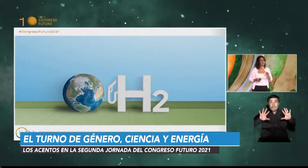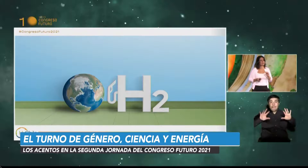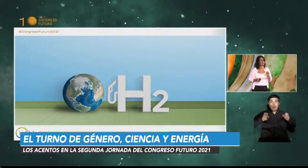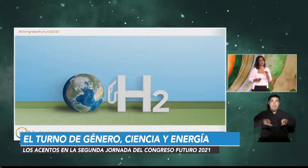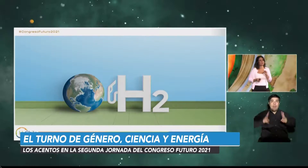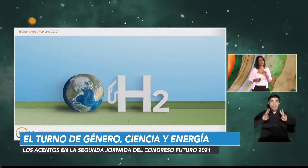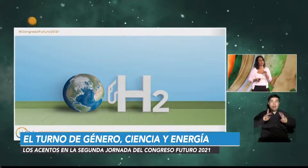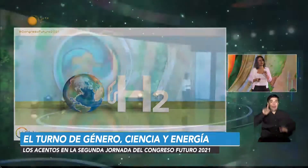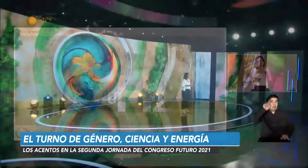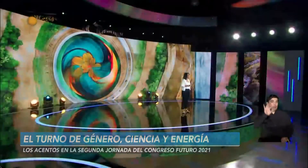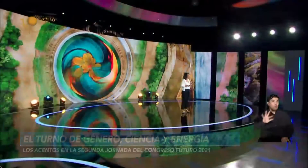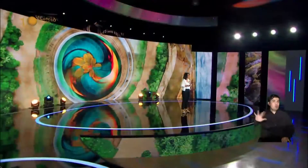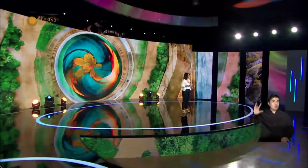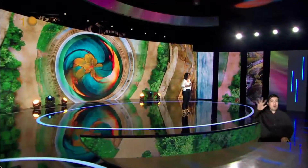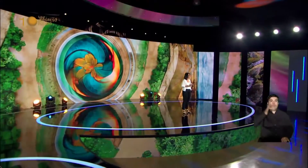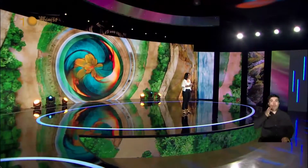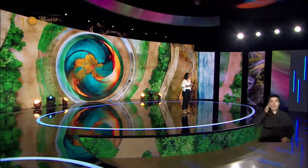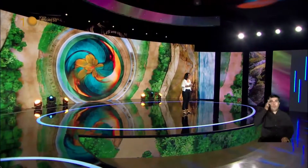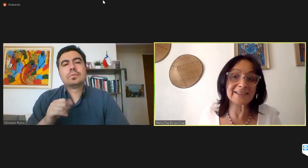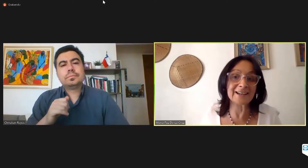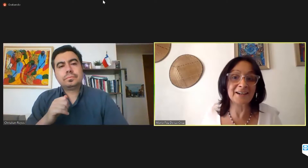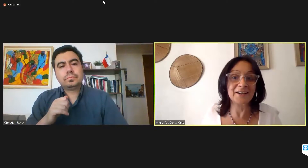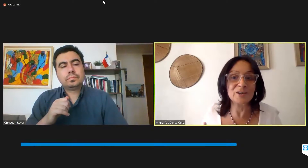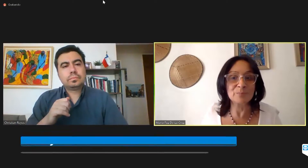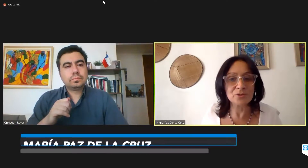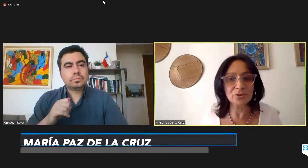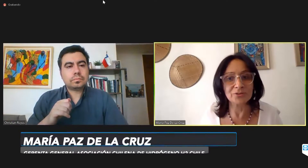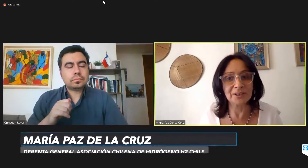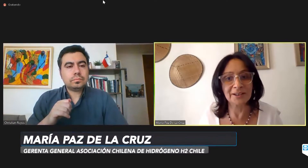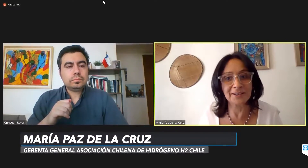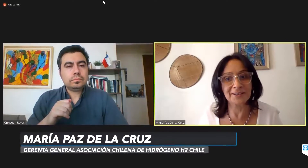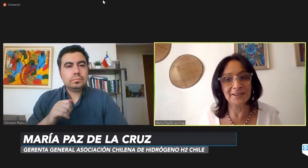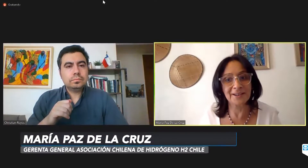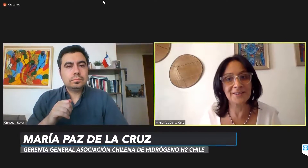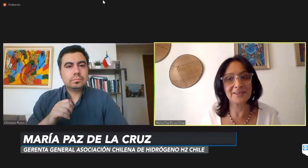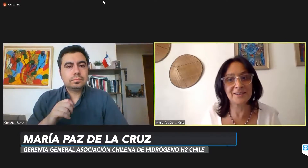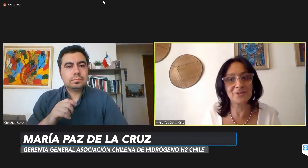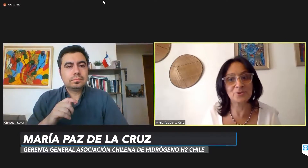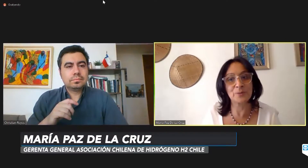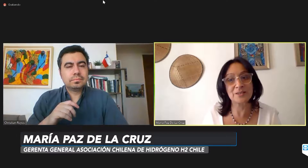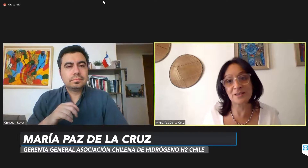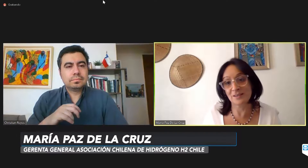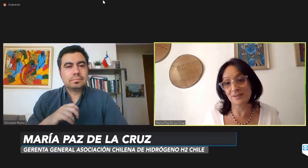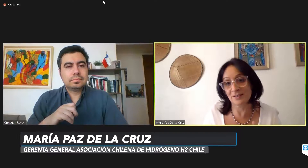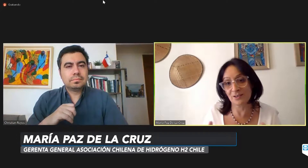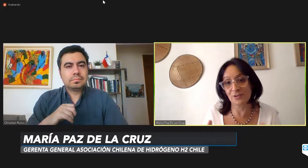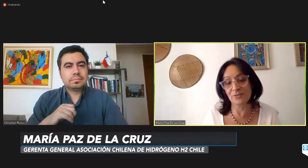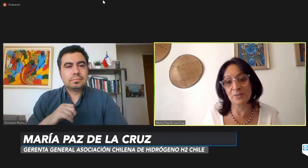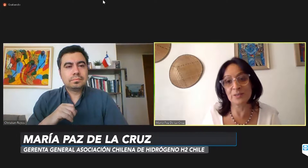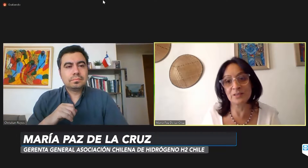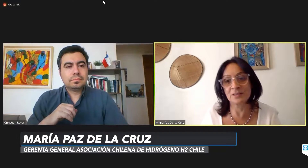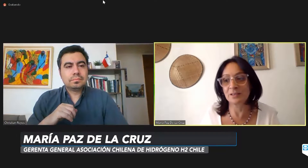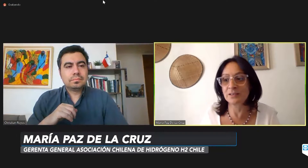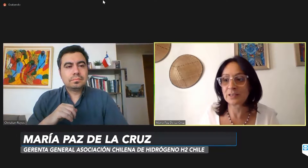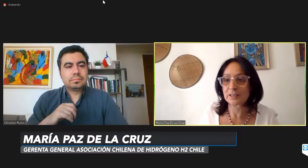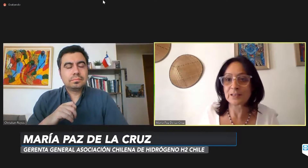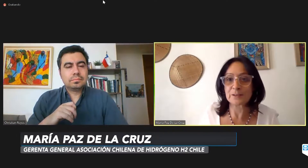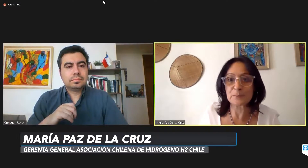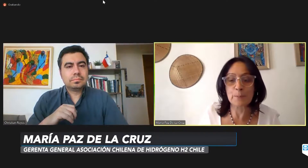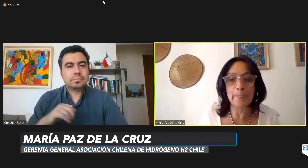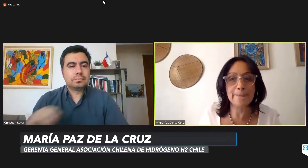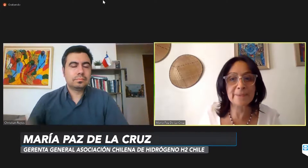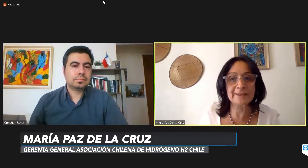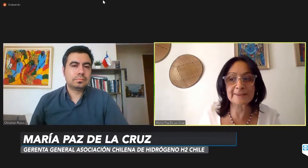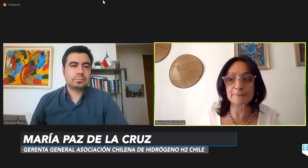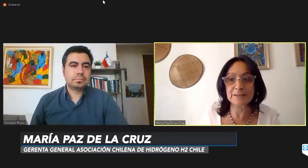un futuro más sostenible y la carrera y empezó o sea hay hay otros países que es quizá geográficamente están